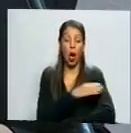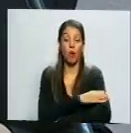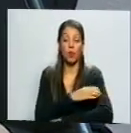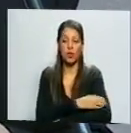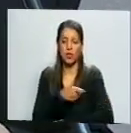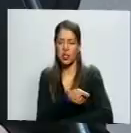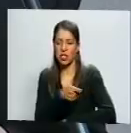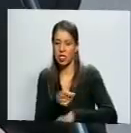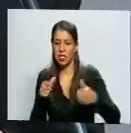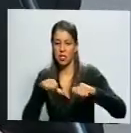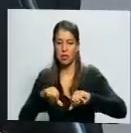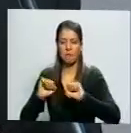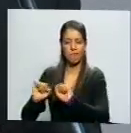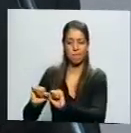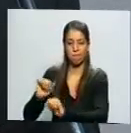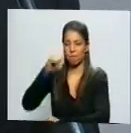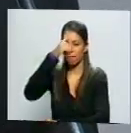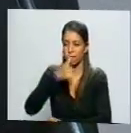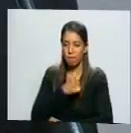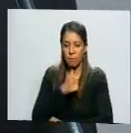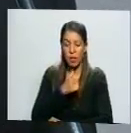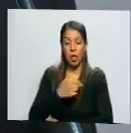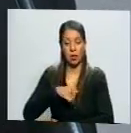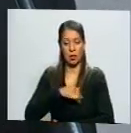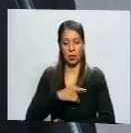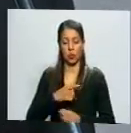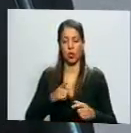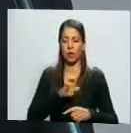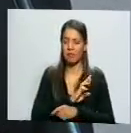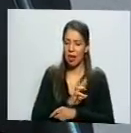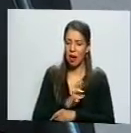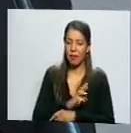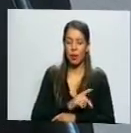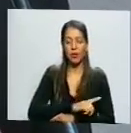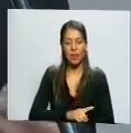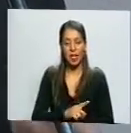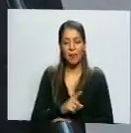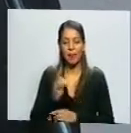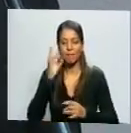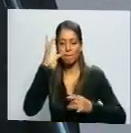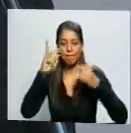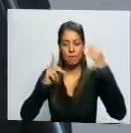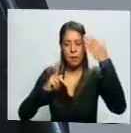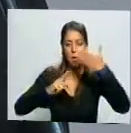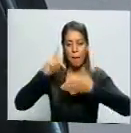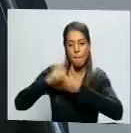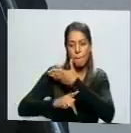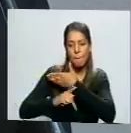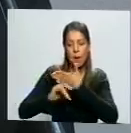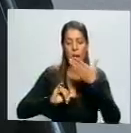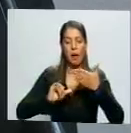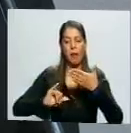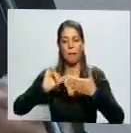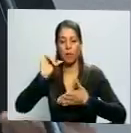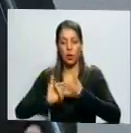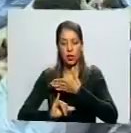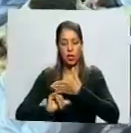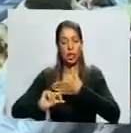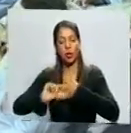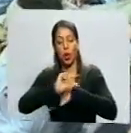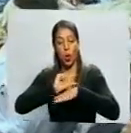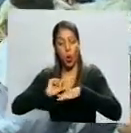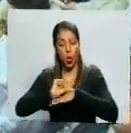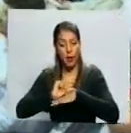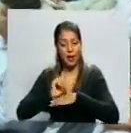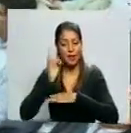económica y enfrenta la necesidad de activar diversidad de planes y proyectos del Estado y otros